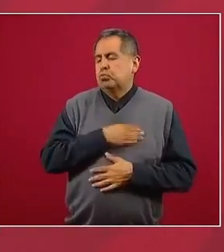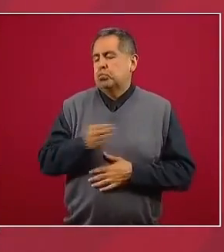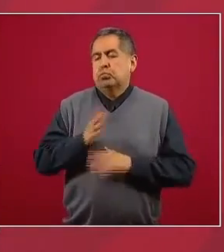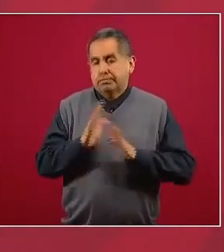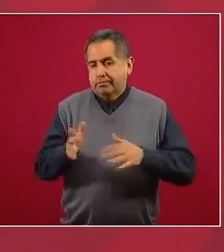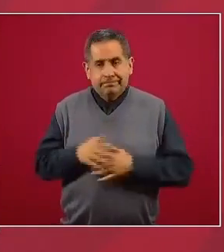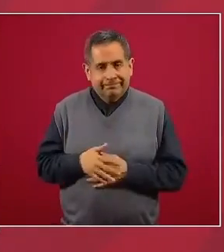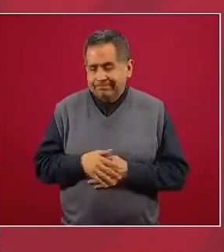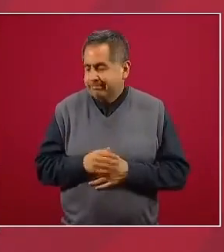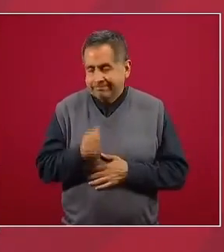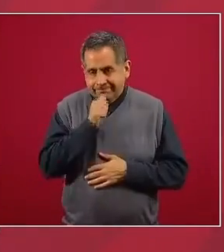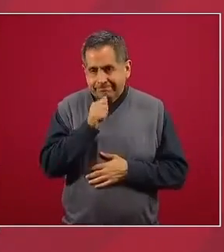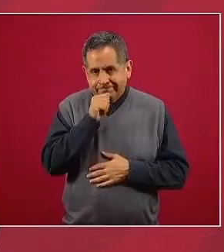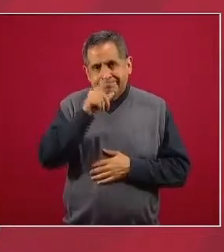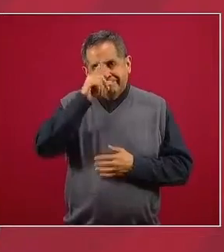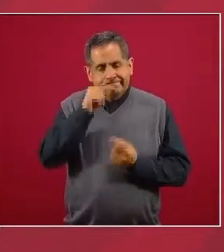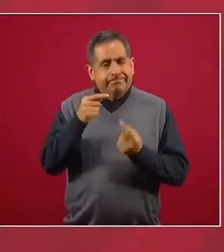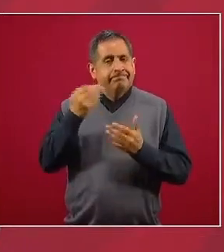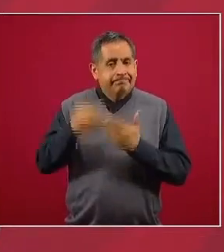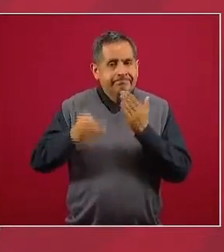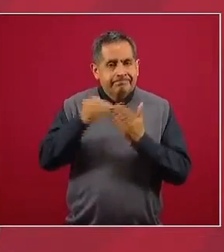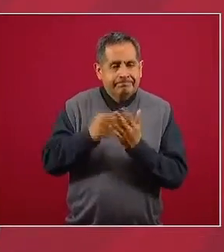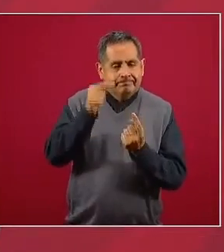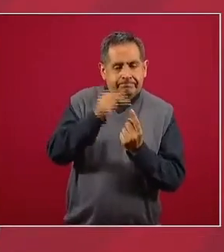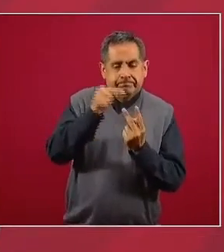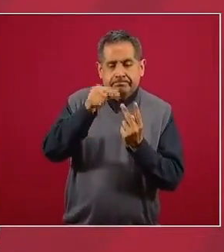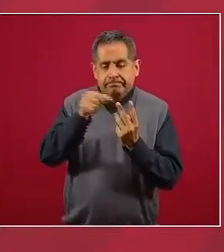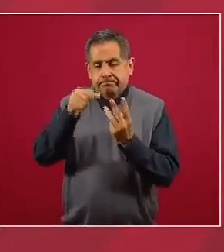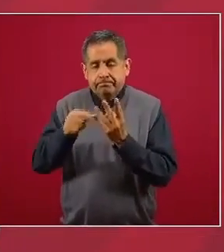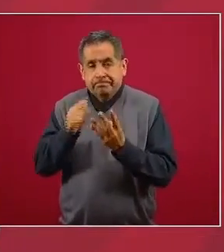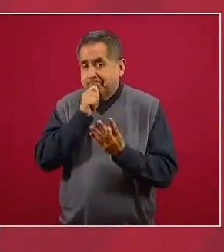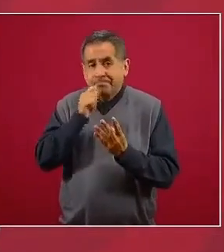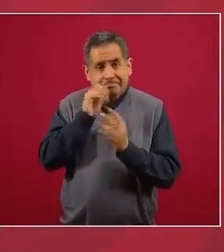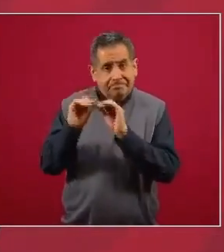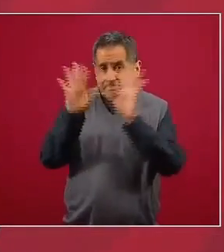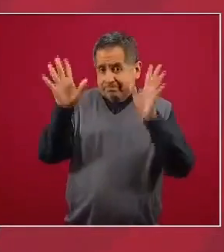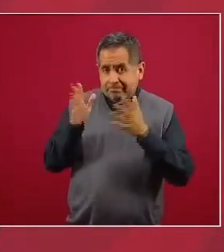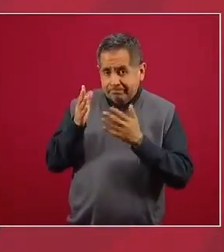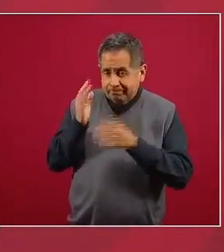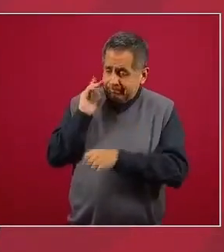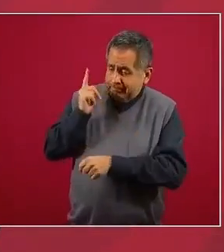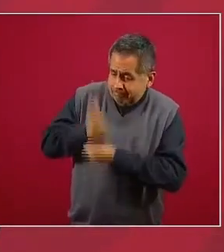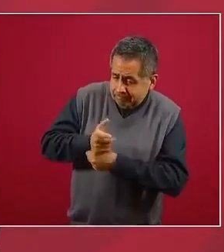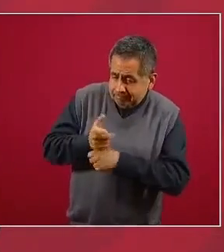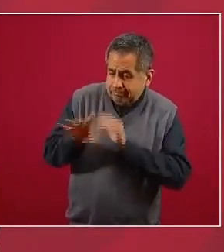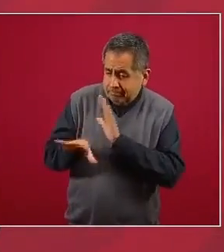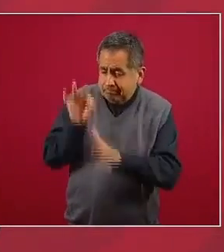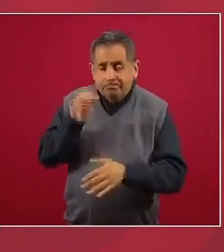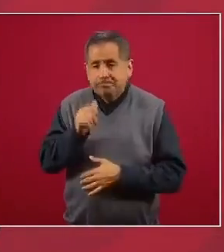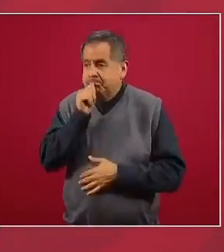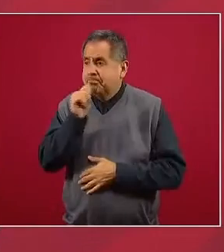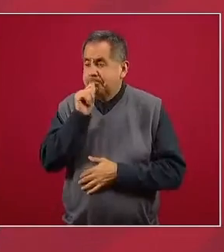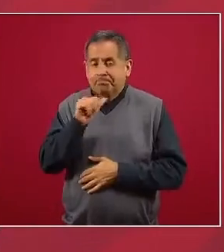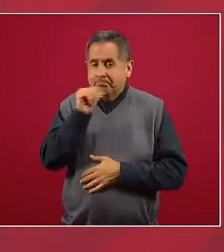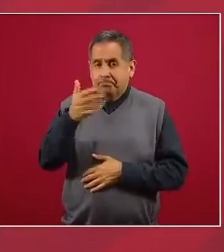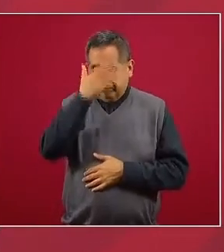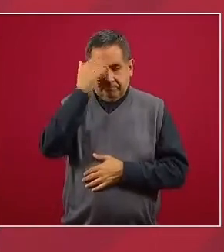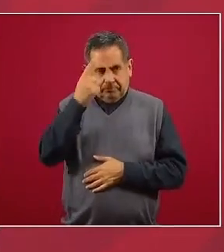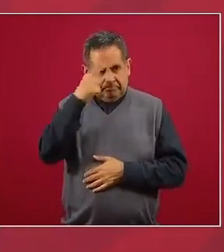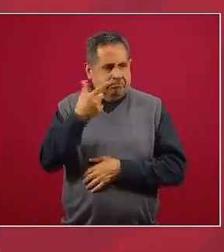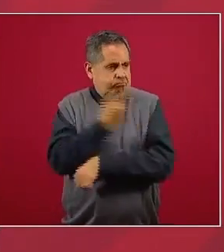pero hay todavía varios elementos científicos por esclarecer para que esto tenga un significado de